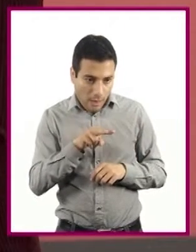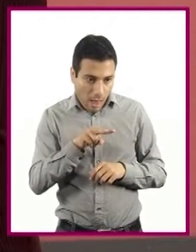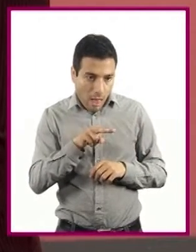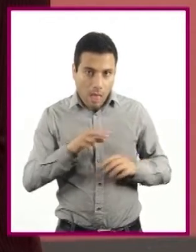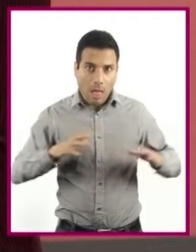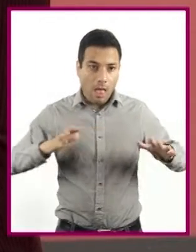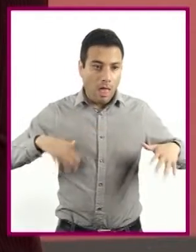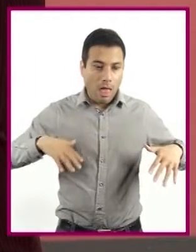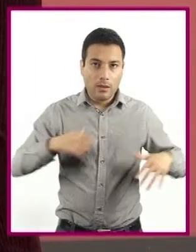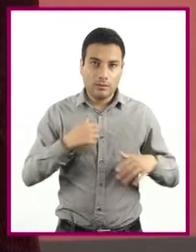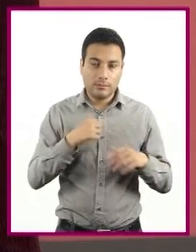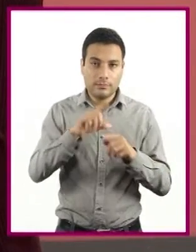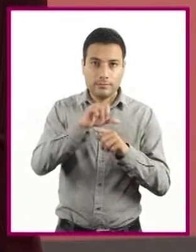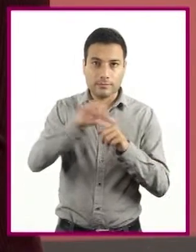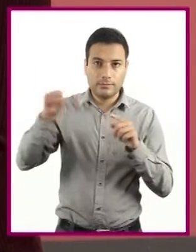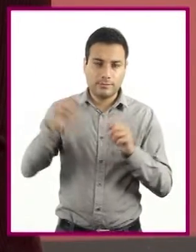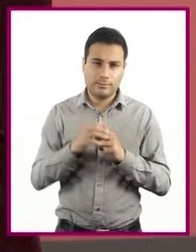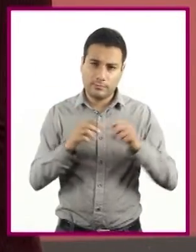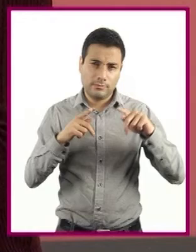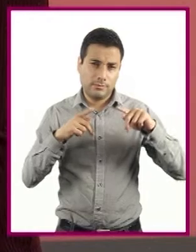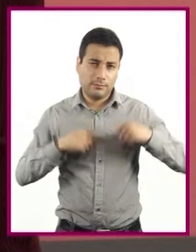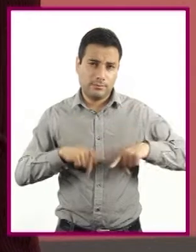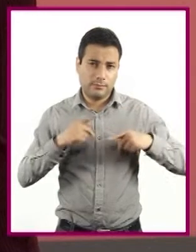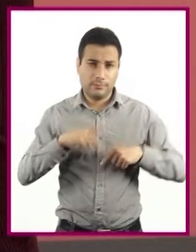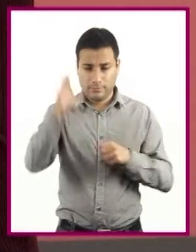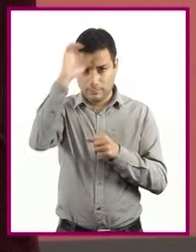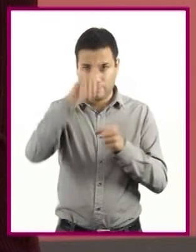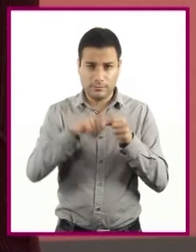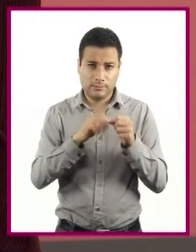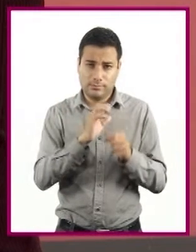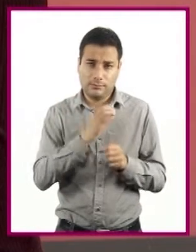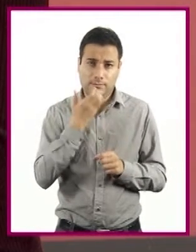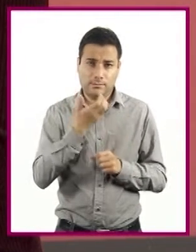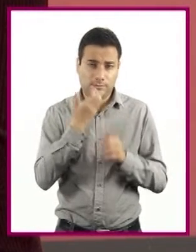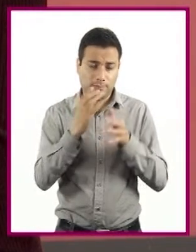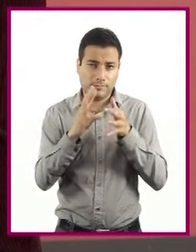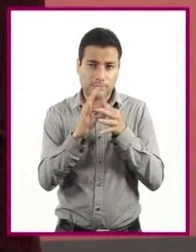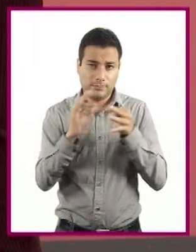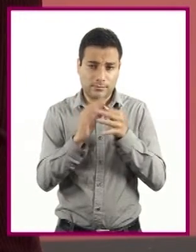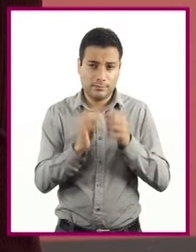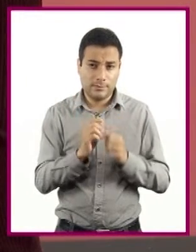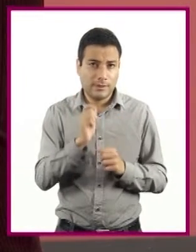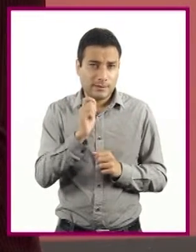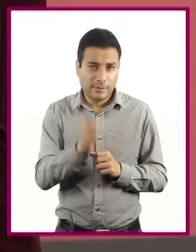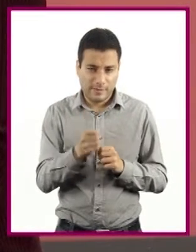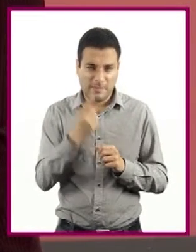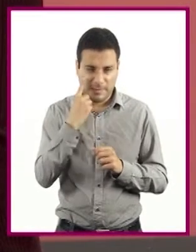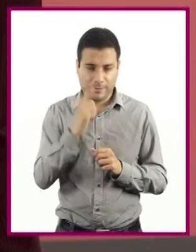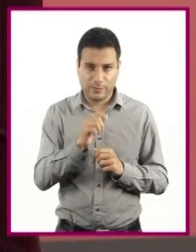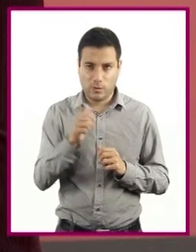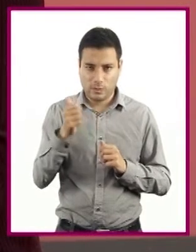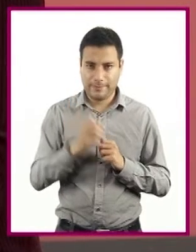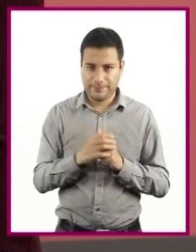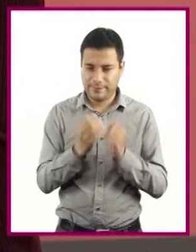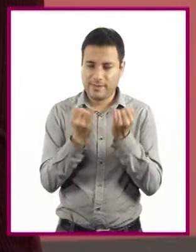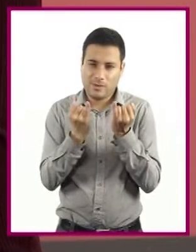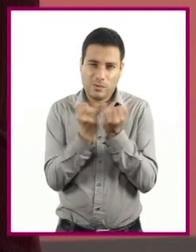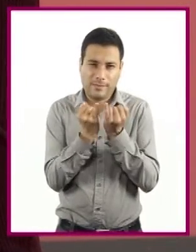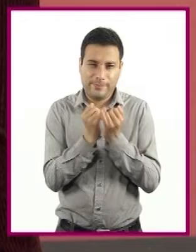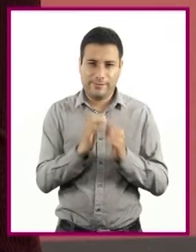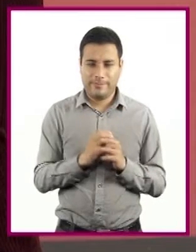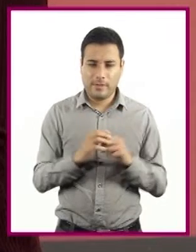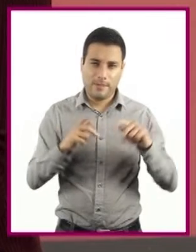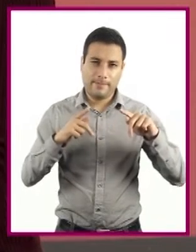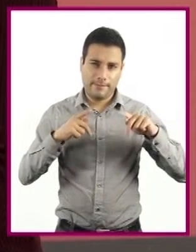encontramos en todas las culturas y folclores del mundo. Aproximadamente el mismo significado tiene otra frase que es culturalmente mucho